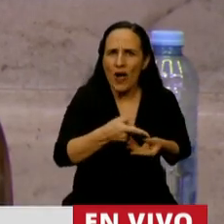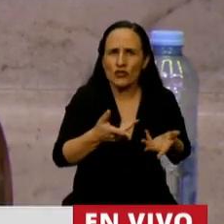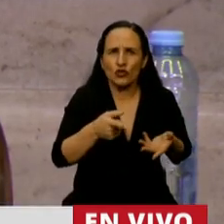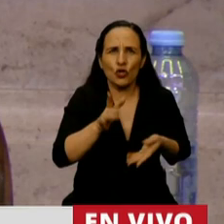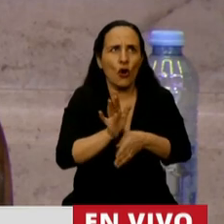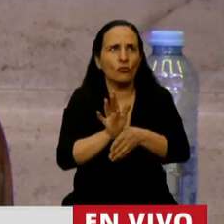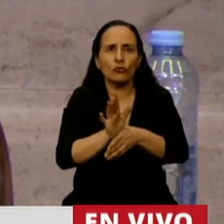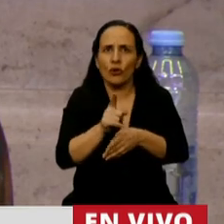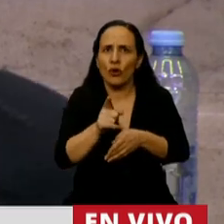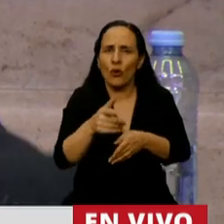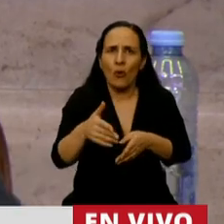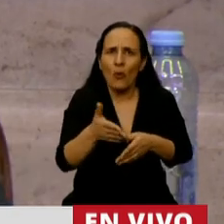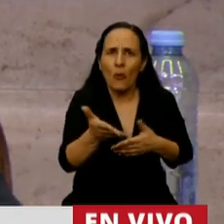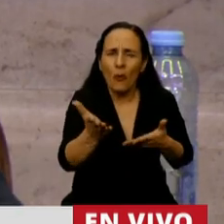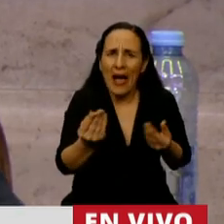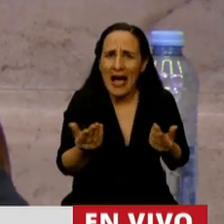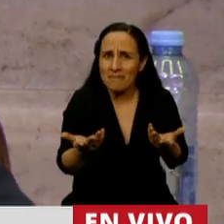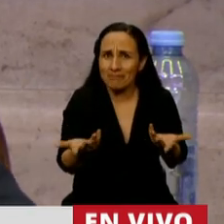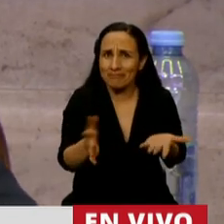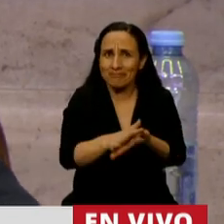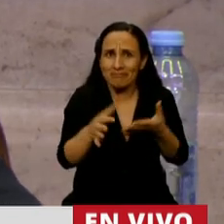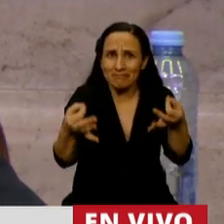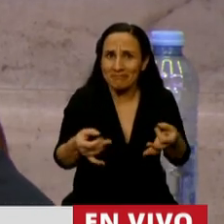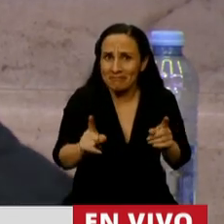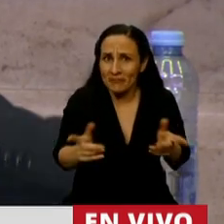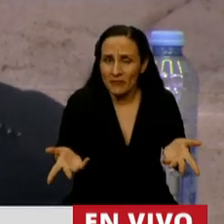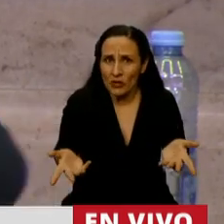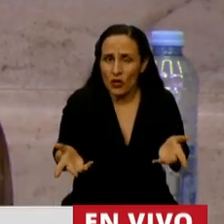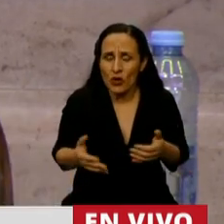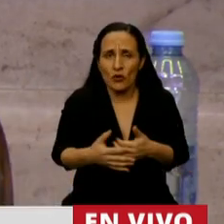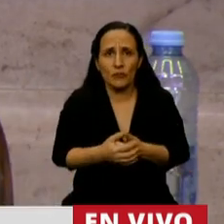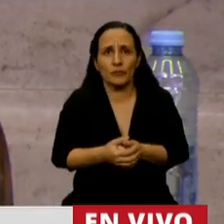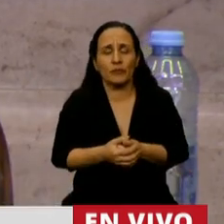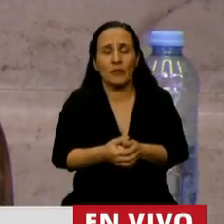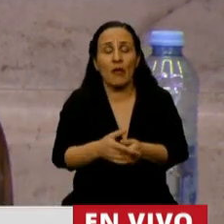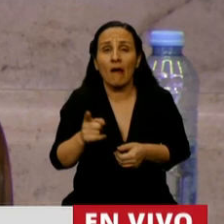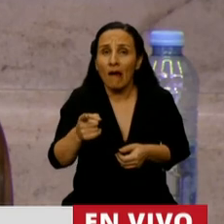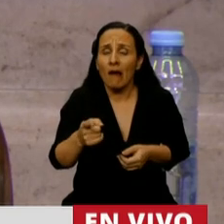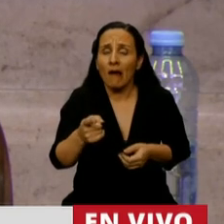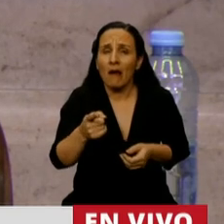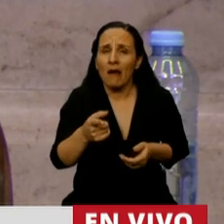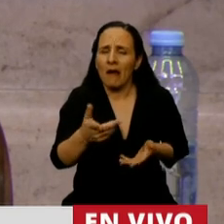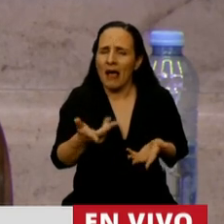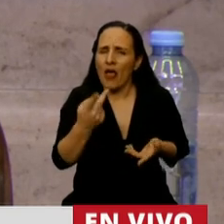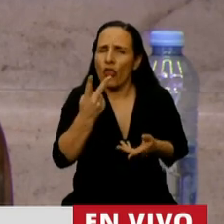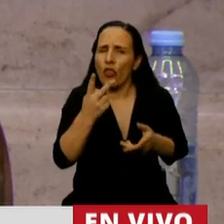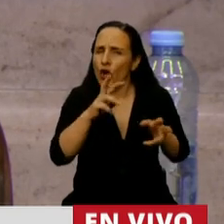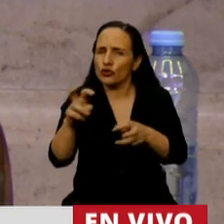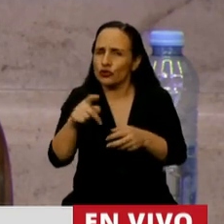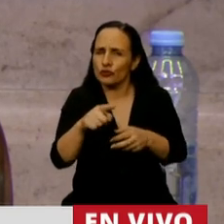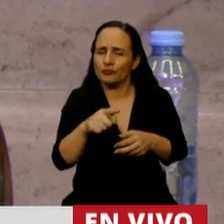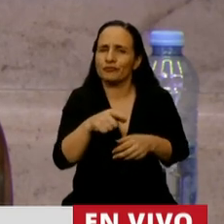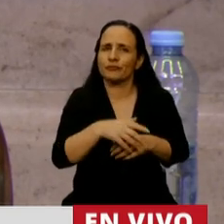nos va a llevar a ningún lugar básicamente se evaluaron dos cosas una el